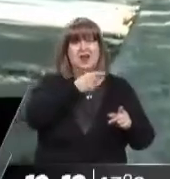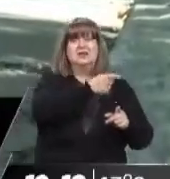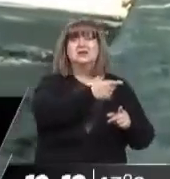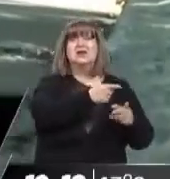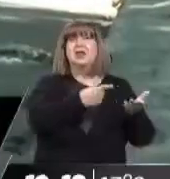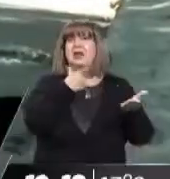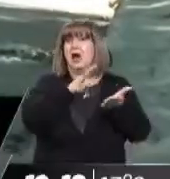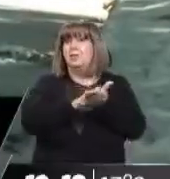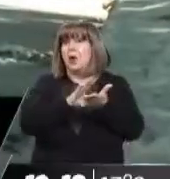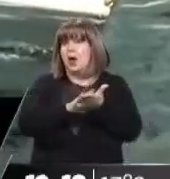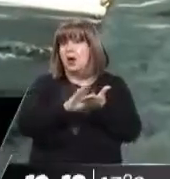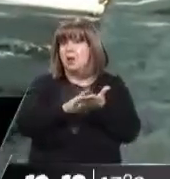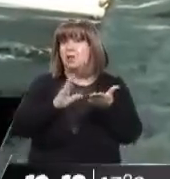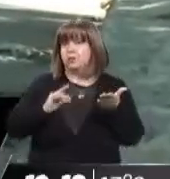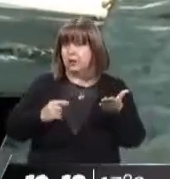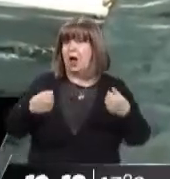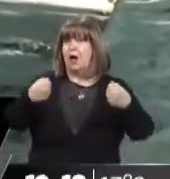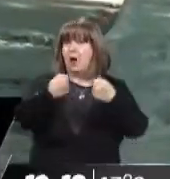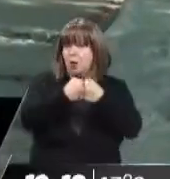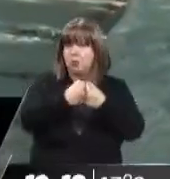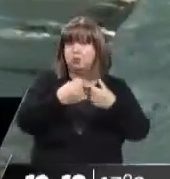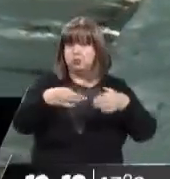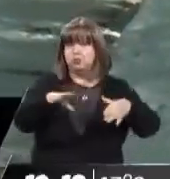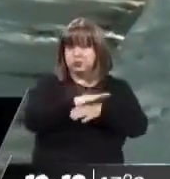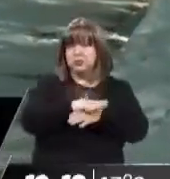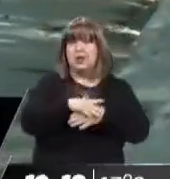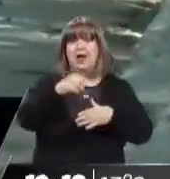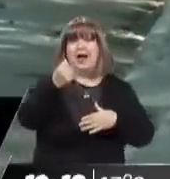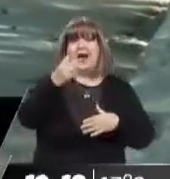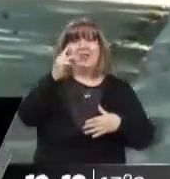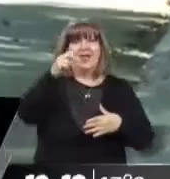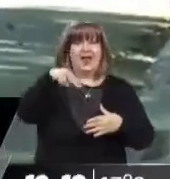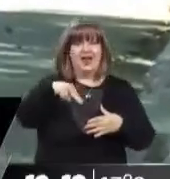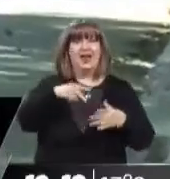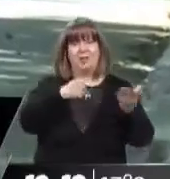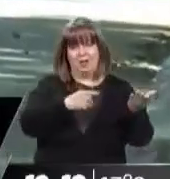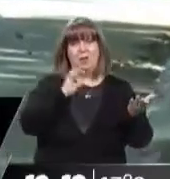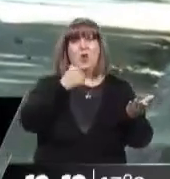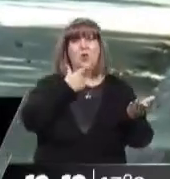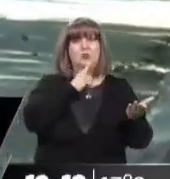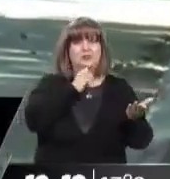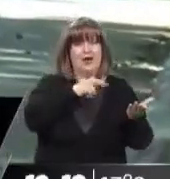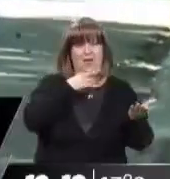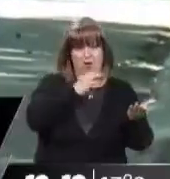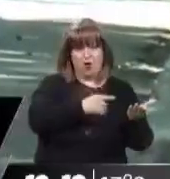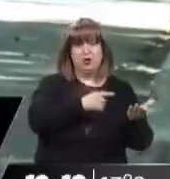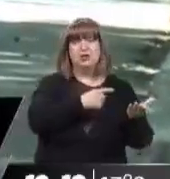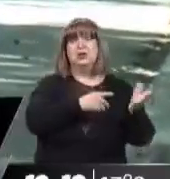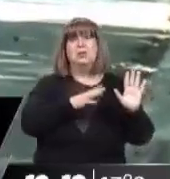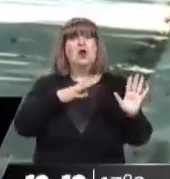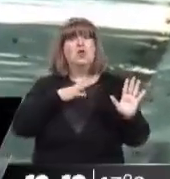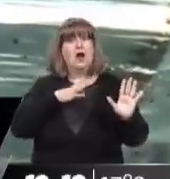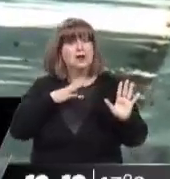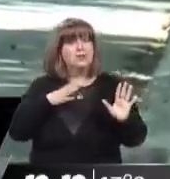irrefutable, que es justamente que coincide con el autor de este crimen, que sería Gustavo Contreras. Todavía no están